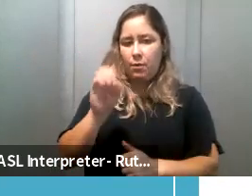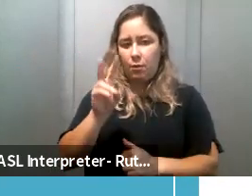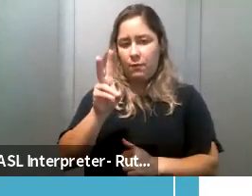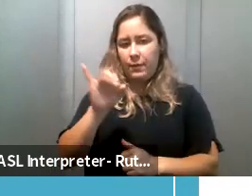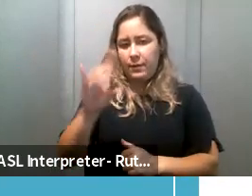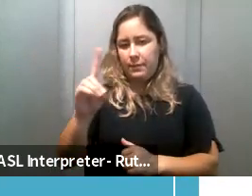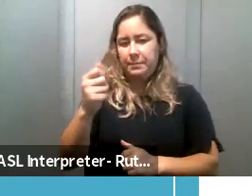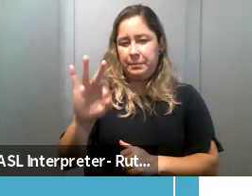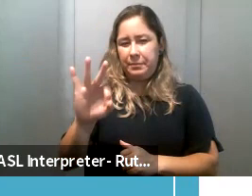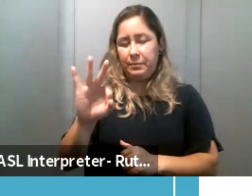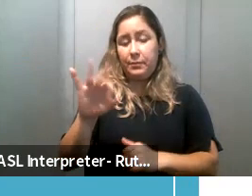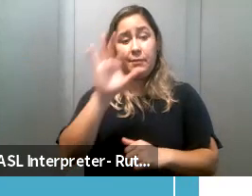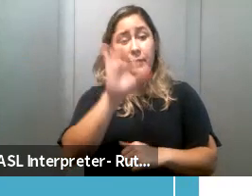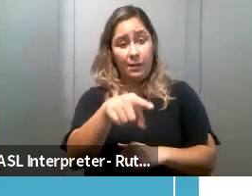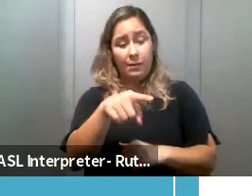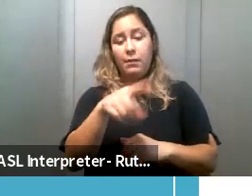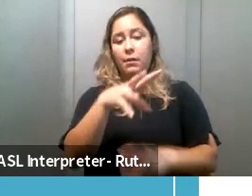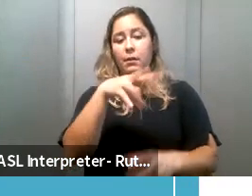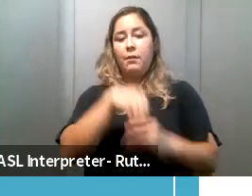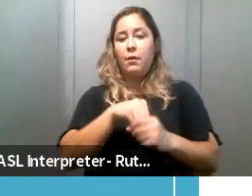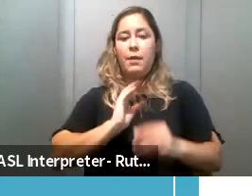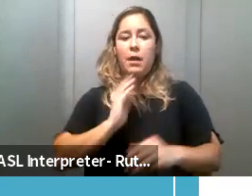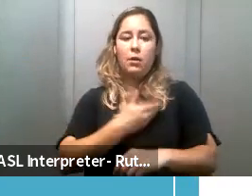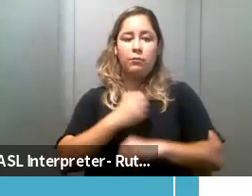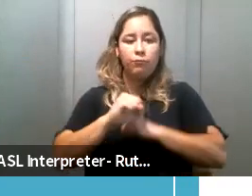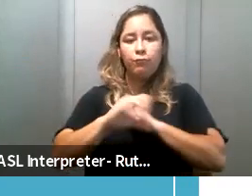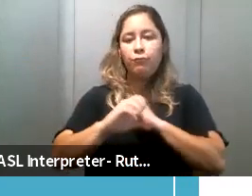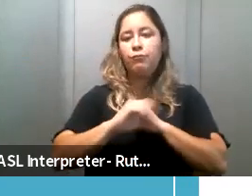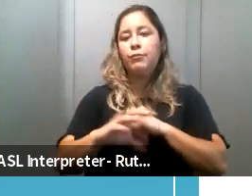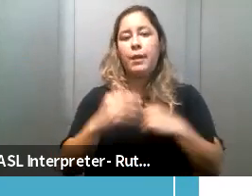porque hay organizaciones